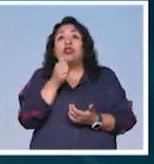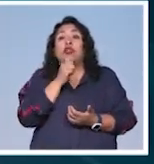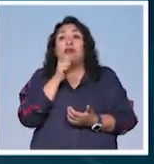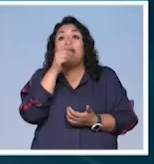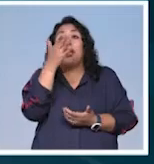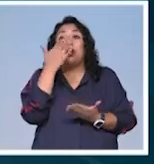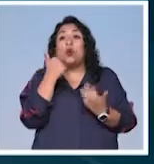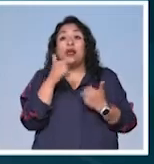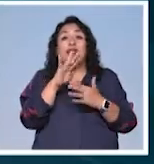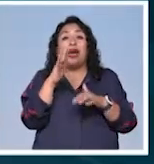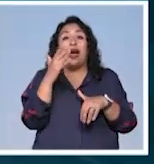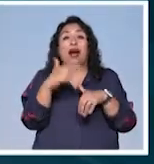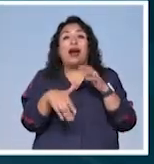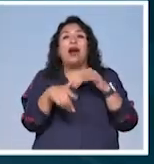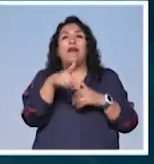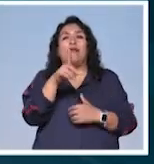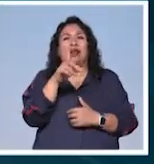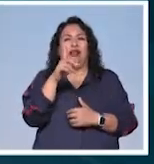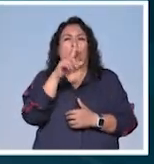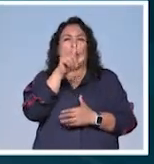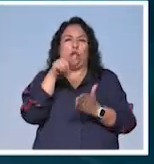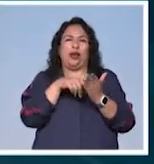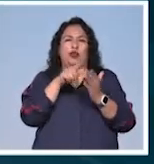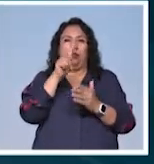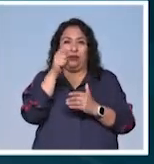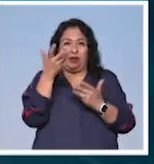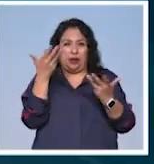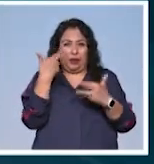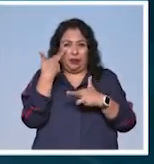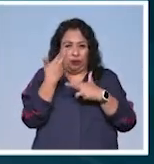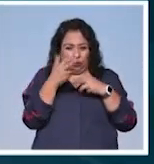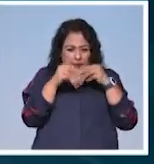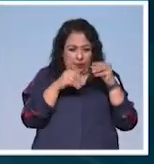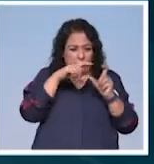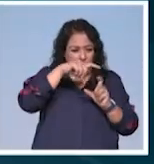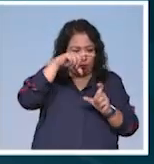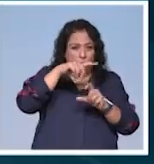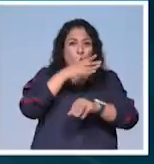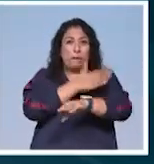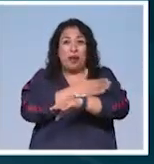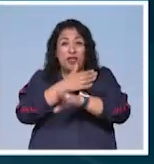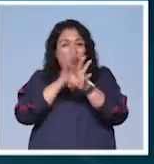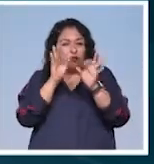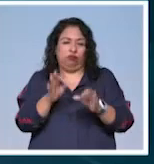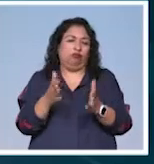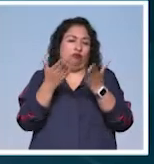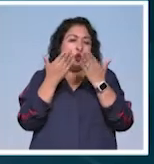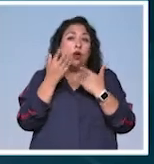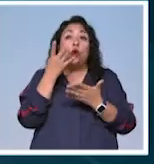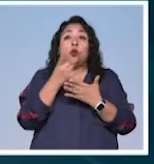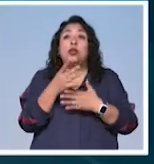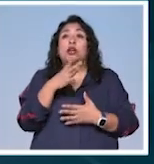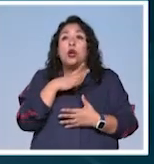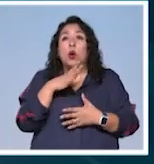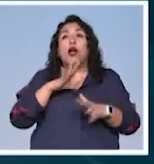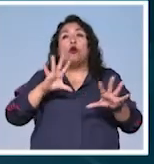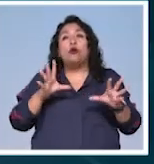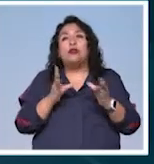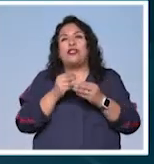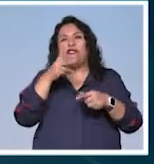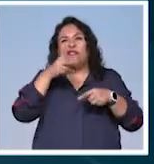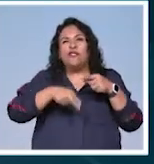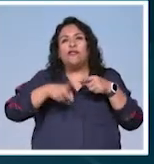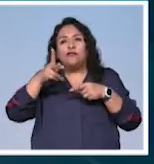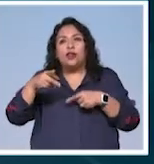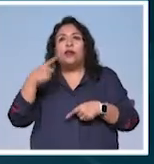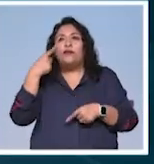templo Dongchan, que se encargó de la realización de la obra, ni de los bloques de madera originales. Solo existen colecciones incompletas